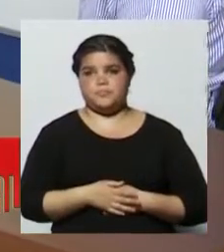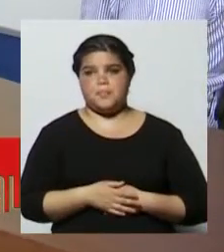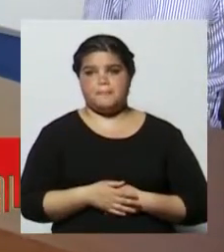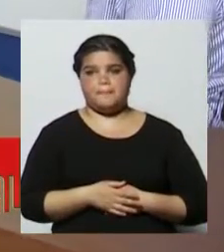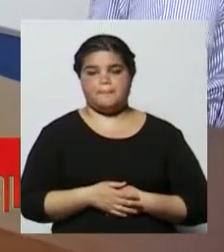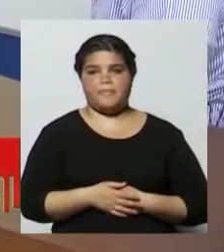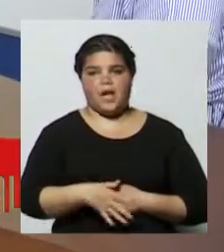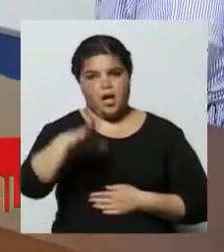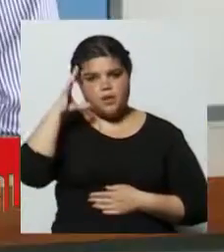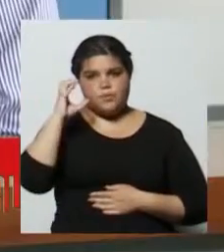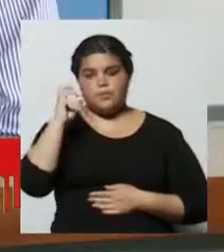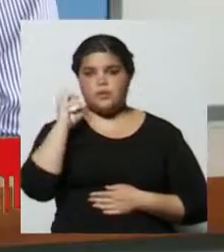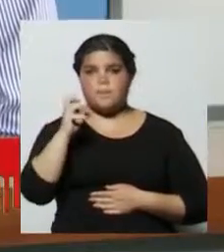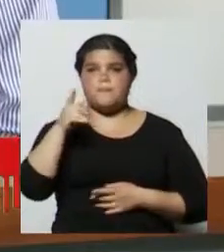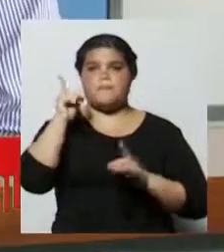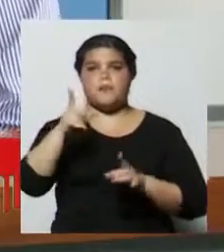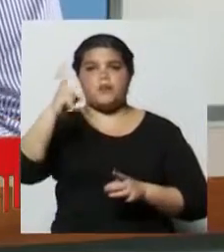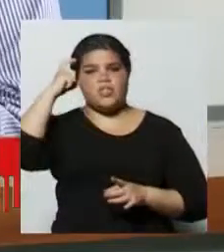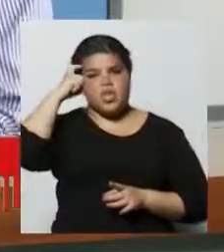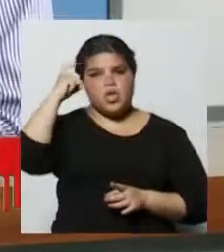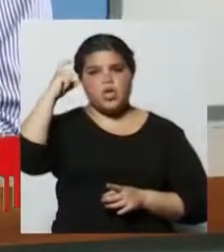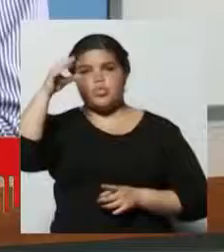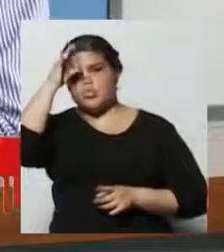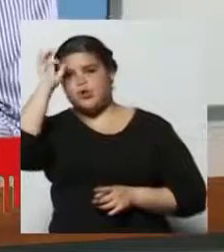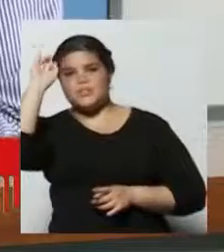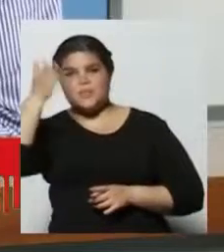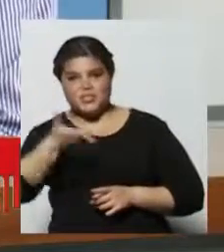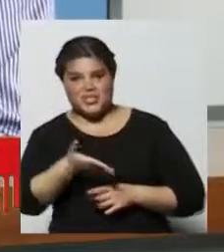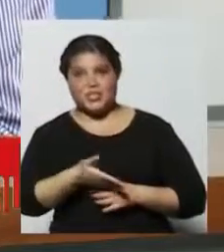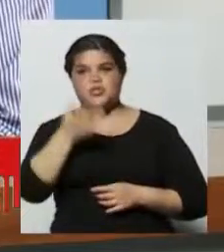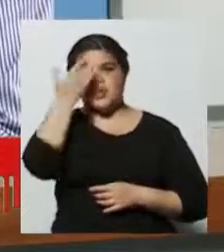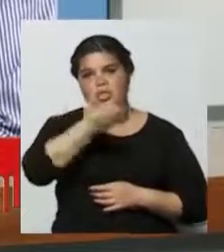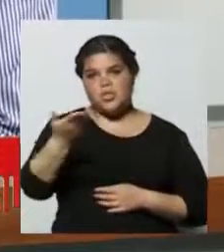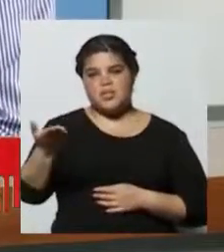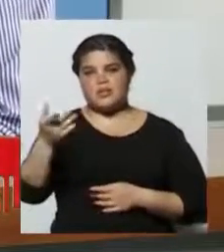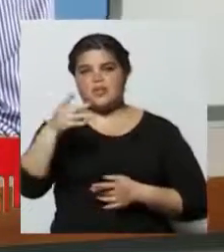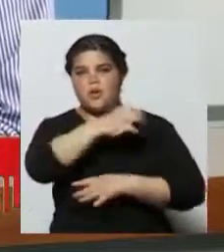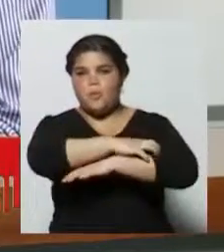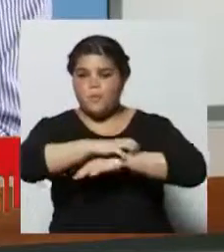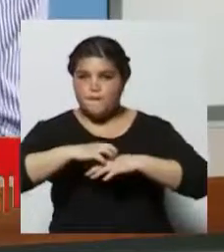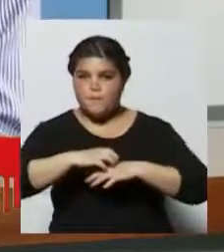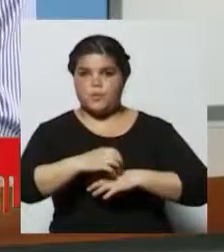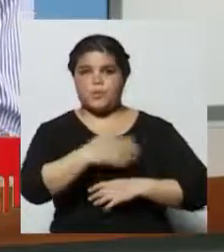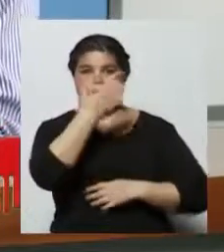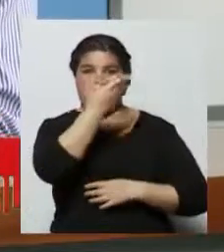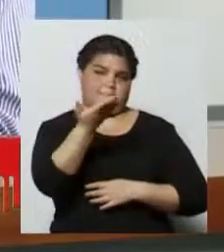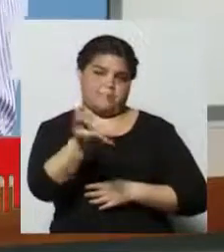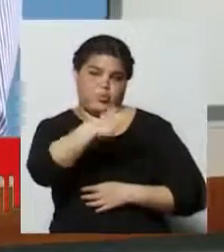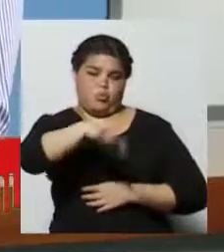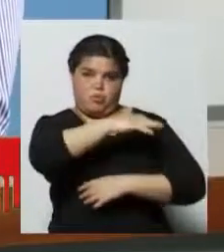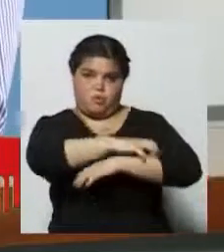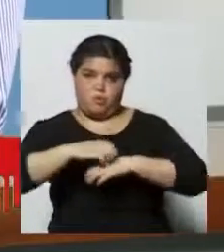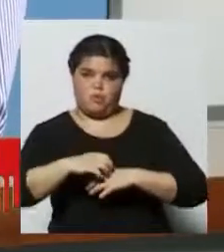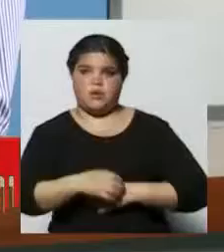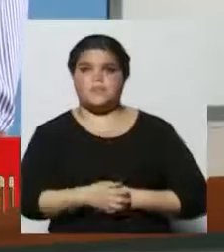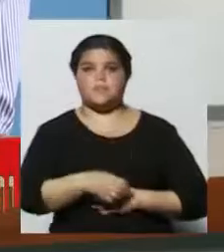hoy aproximadamente entre el 10 y el 12% del presupuesto de los hogares más vulnerables, pobres, Claro. lo destinan a